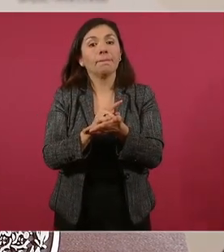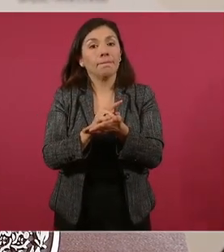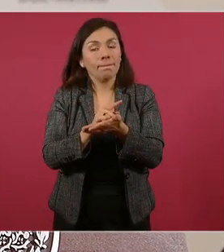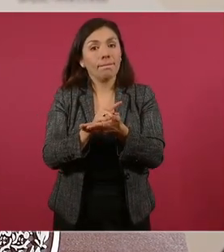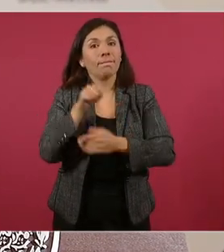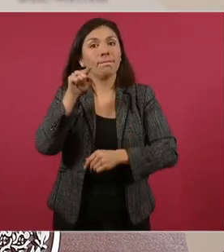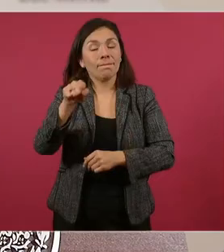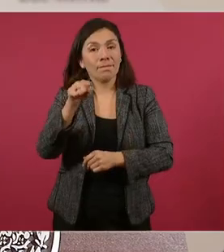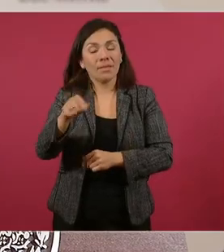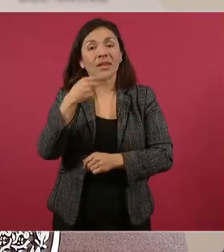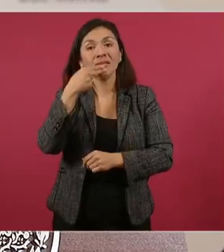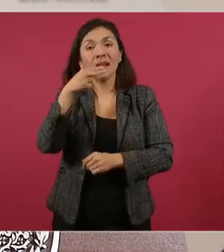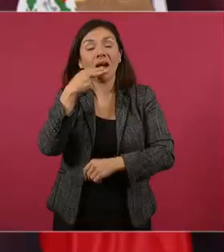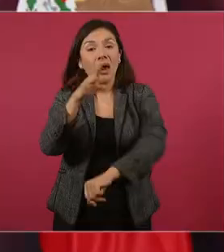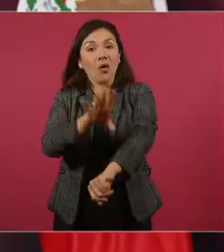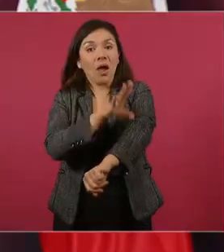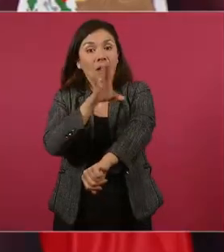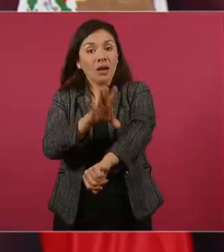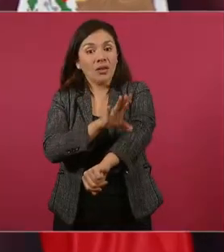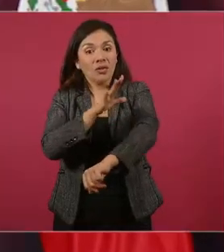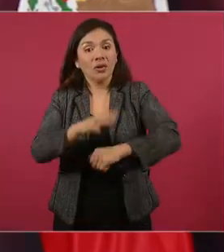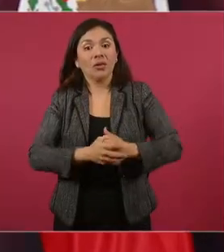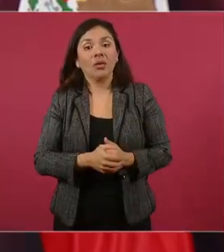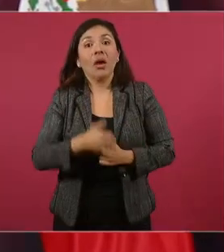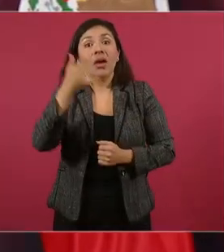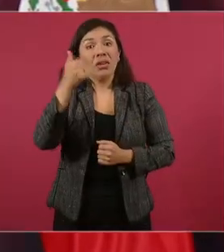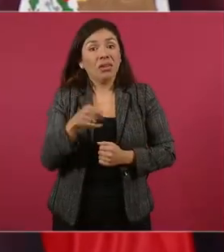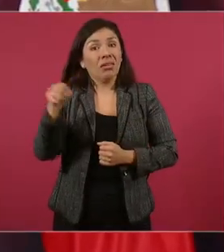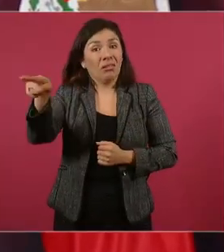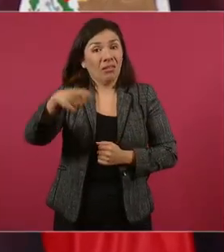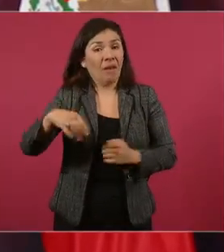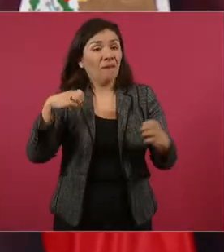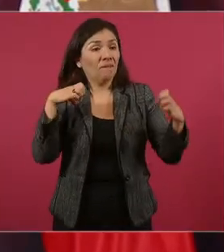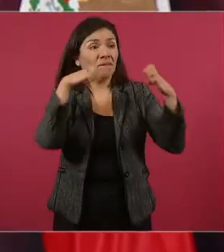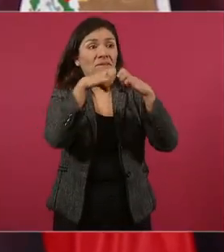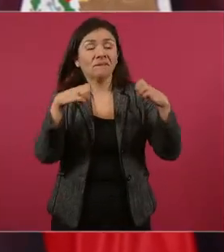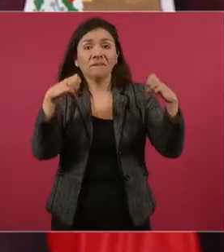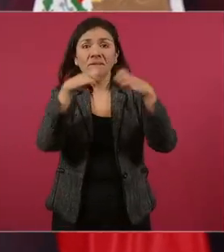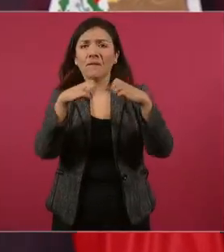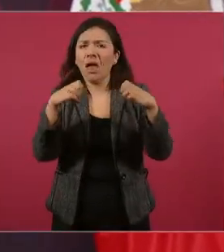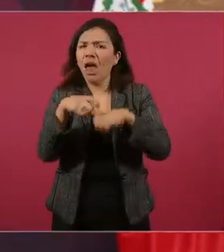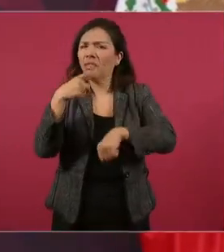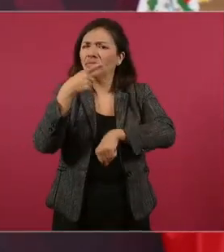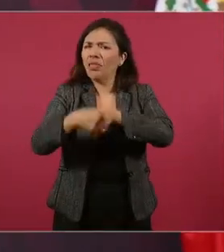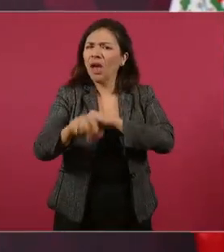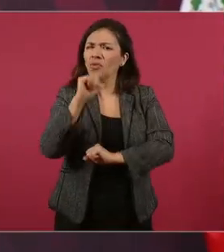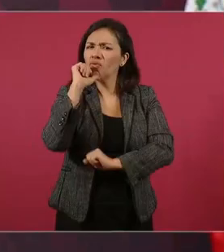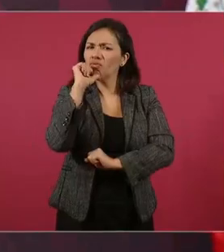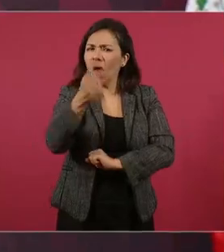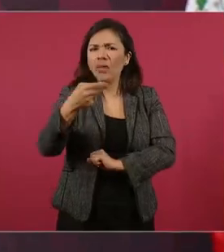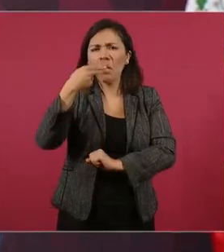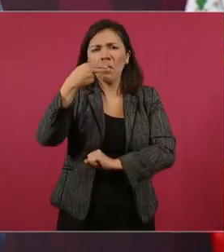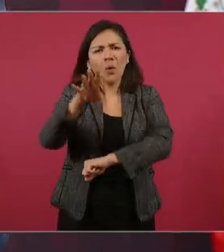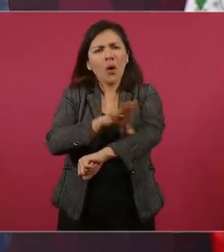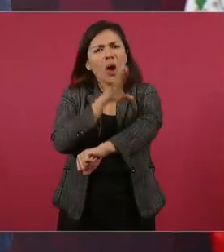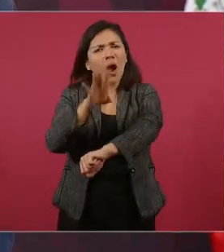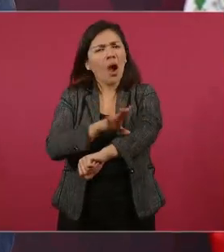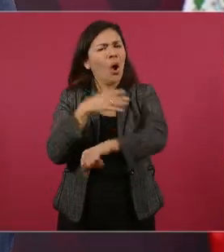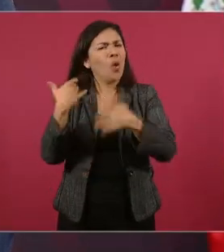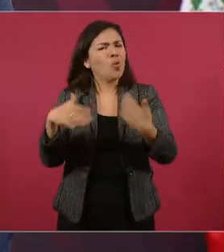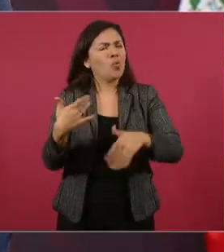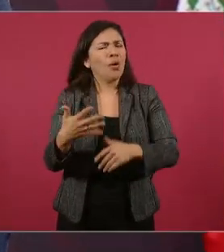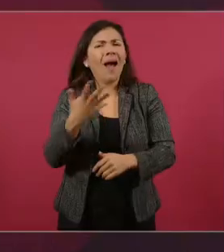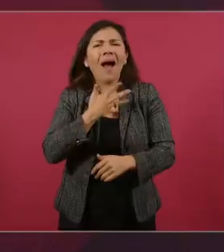sobre lo de los vapeadores. Además, engañan que no hacen ningún daño. Tienen como